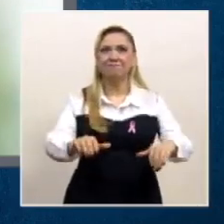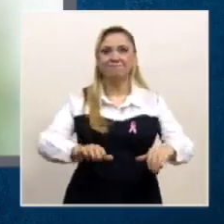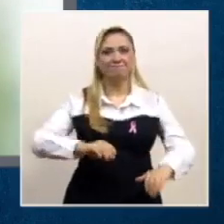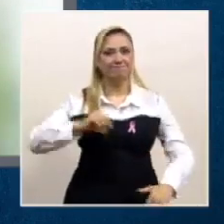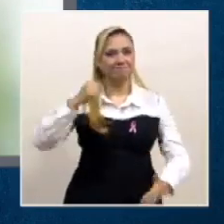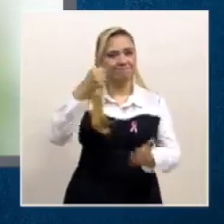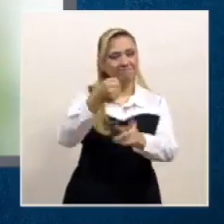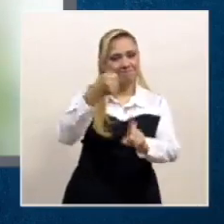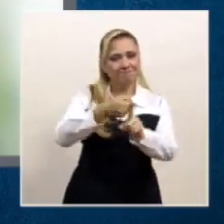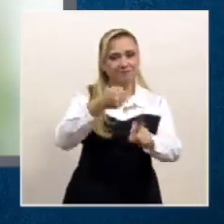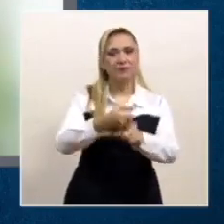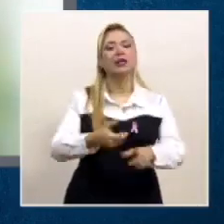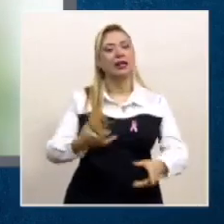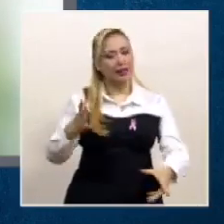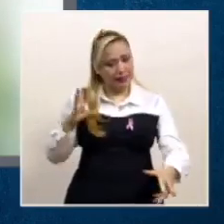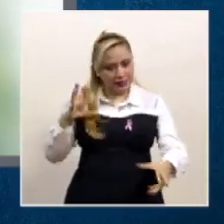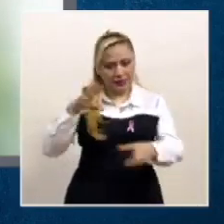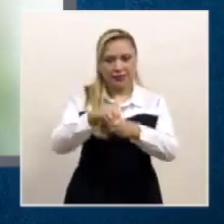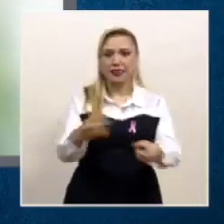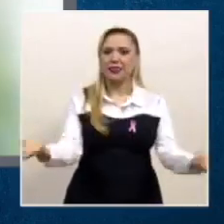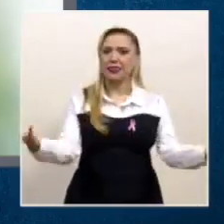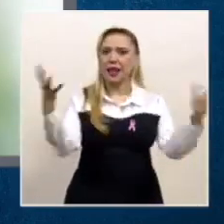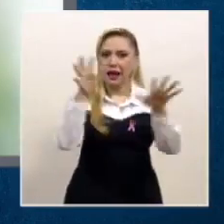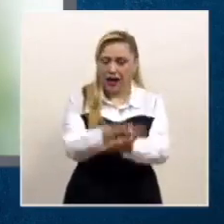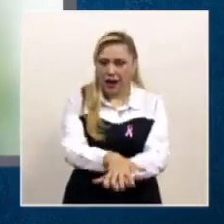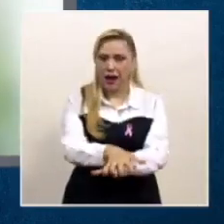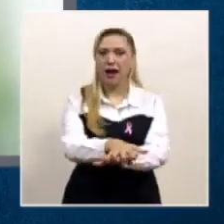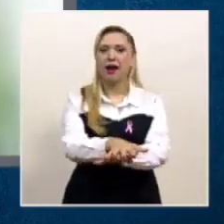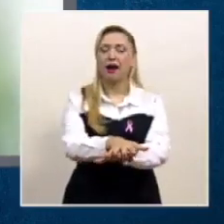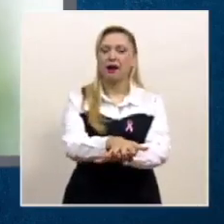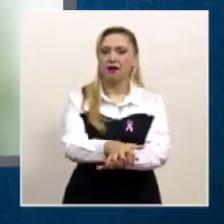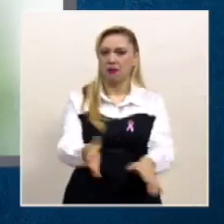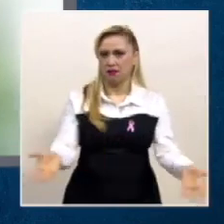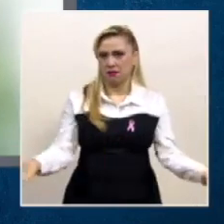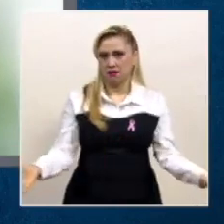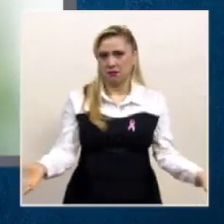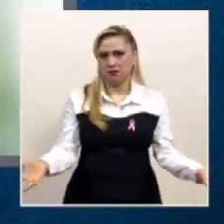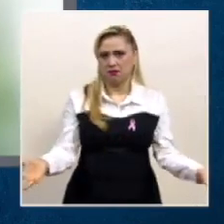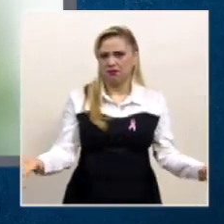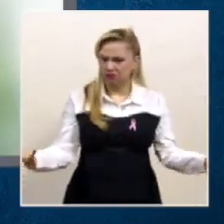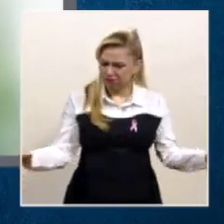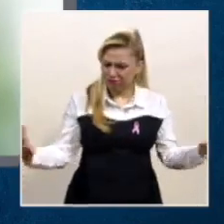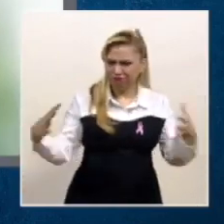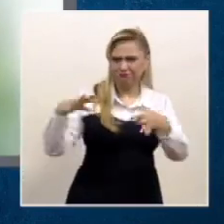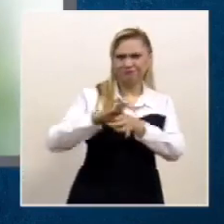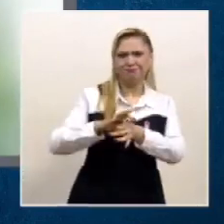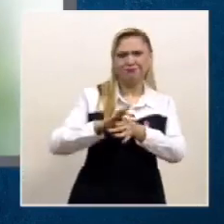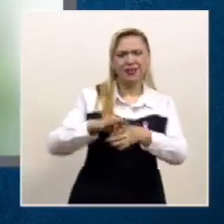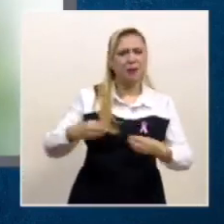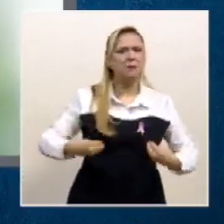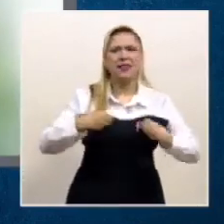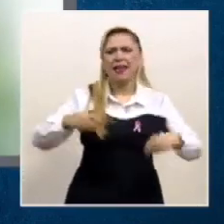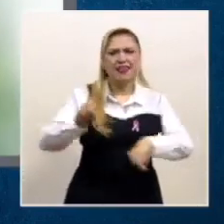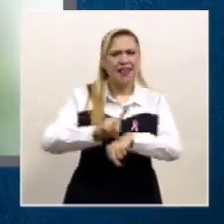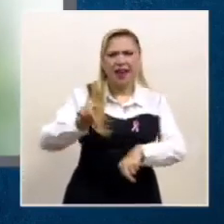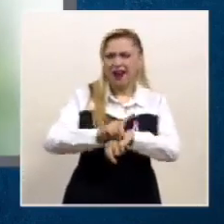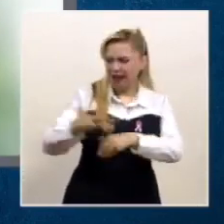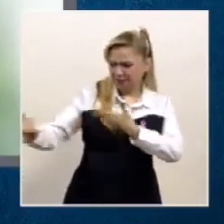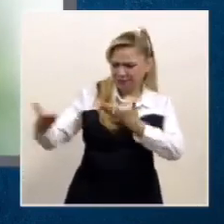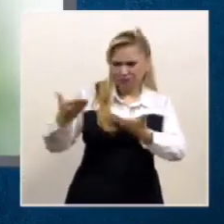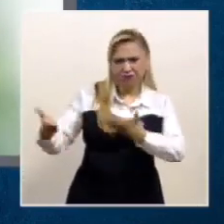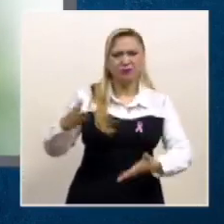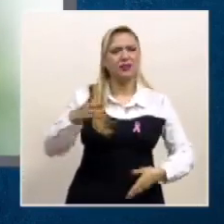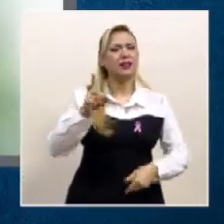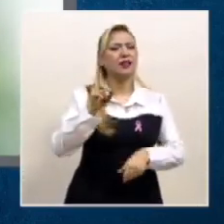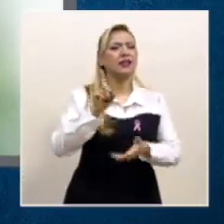integre, la apoye para poder lograr una inclusión y además la vincule en su cotidianidad. El ver a una persona